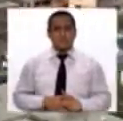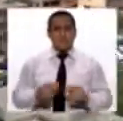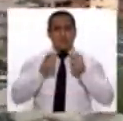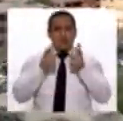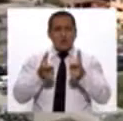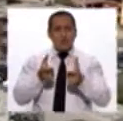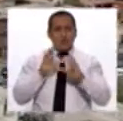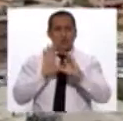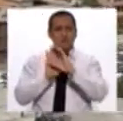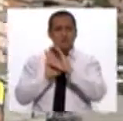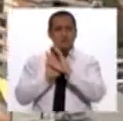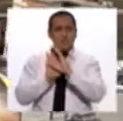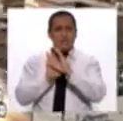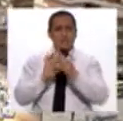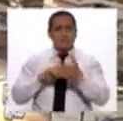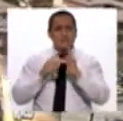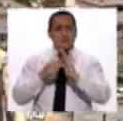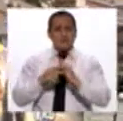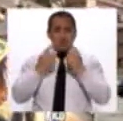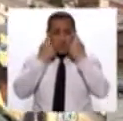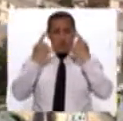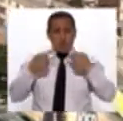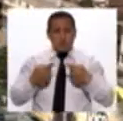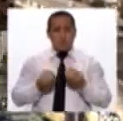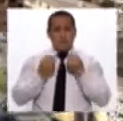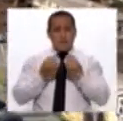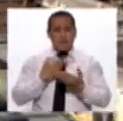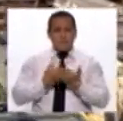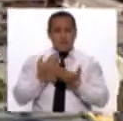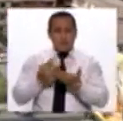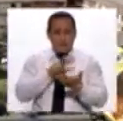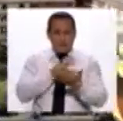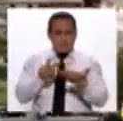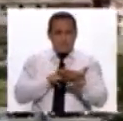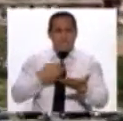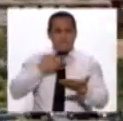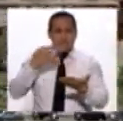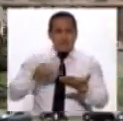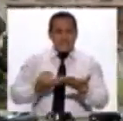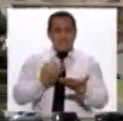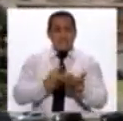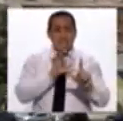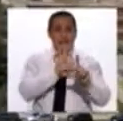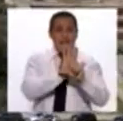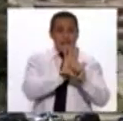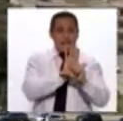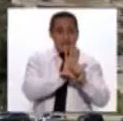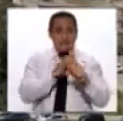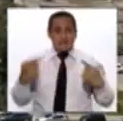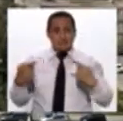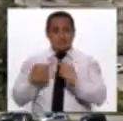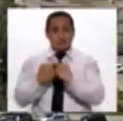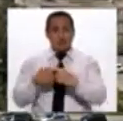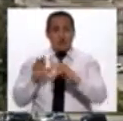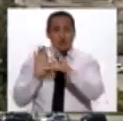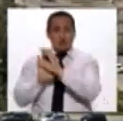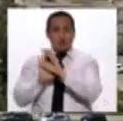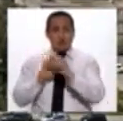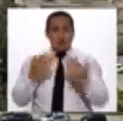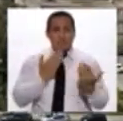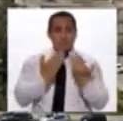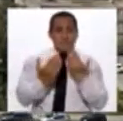El control constitucional es un mecanismo que consiste en verificar si las leyes contradicen a la Constitución por el fondo